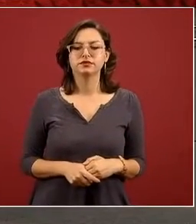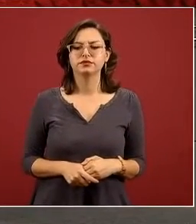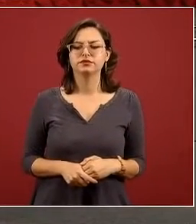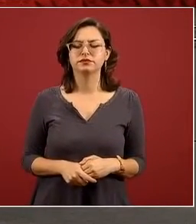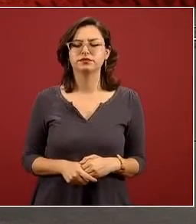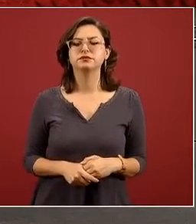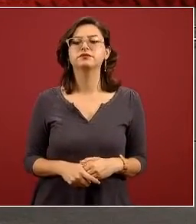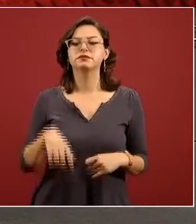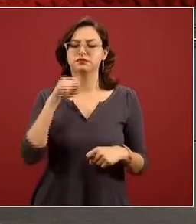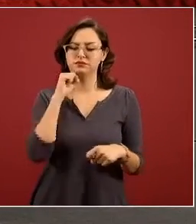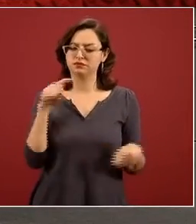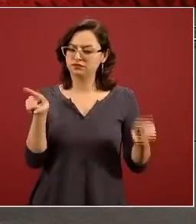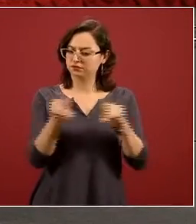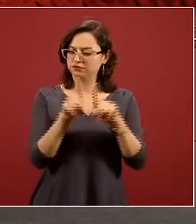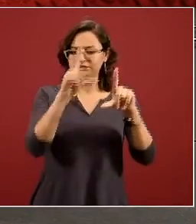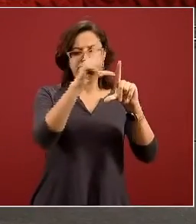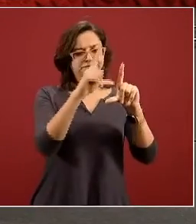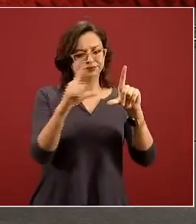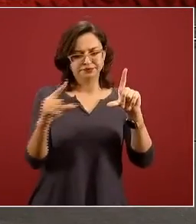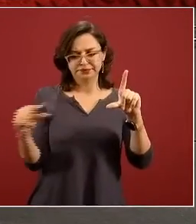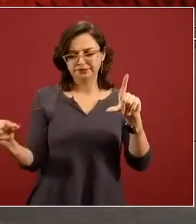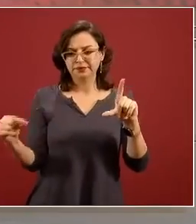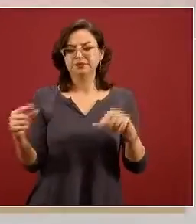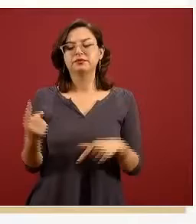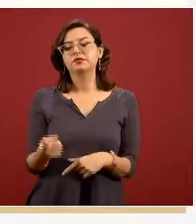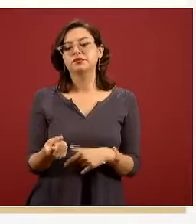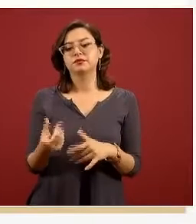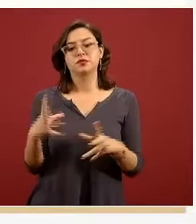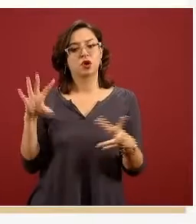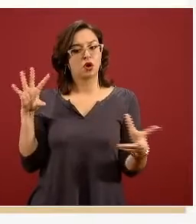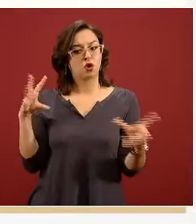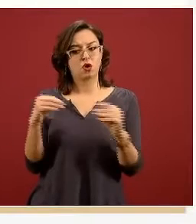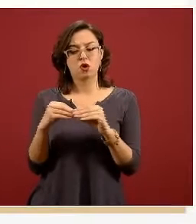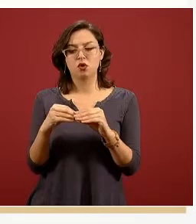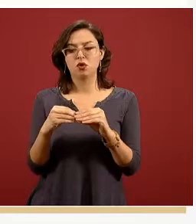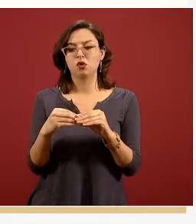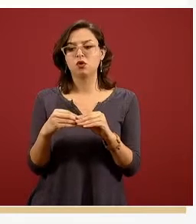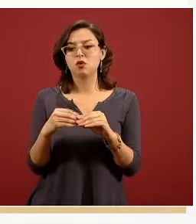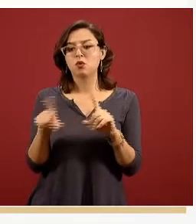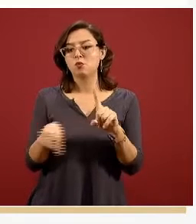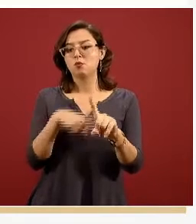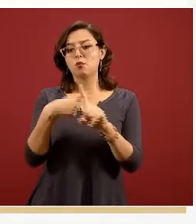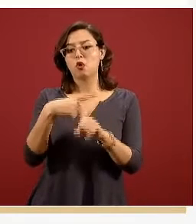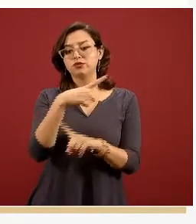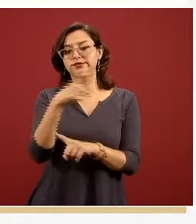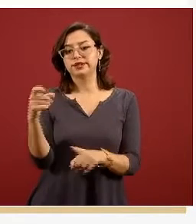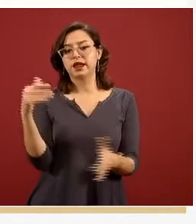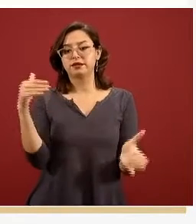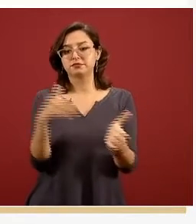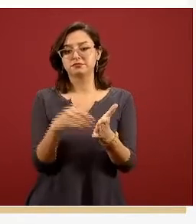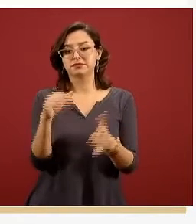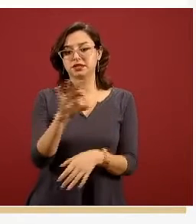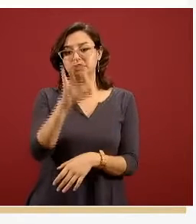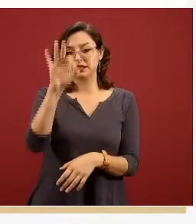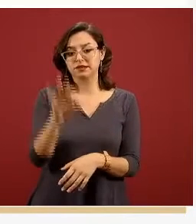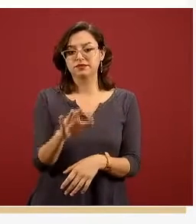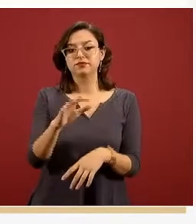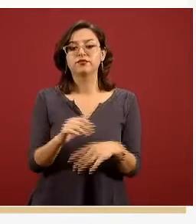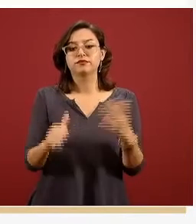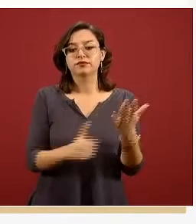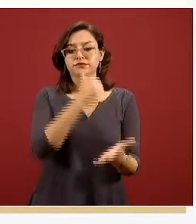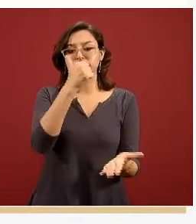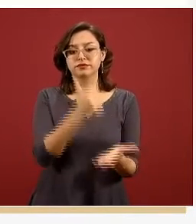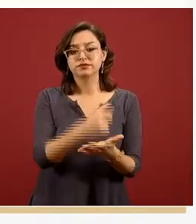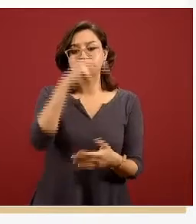Tenemos esta misma distribución, es decir, la carga o la tasa de incidencia acumulada. Ciudad de México,